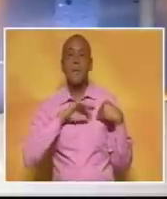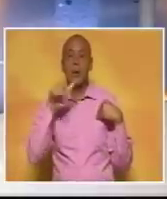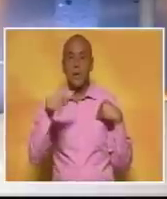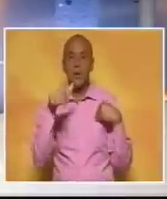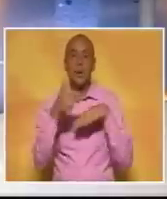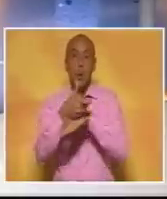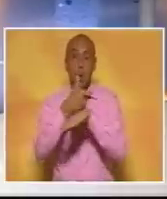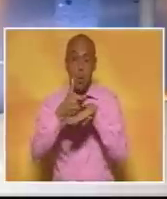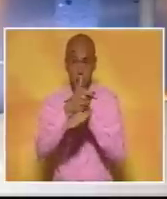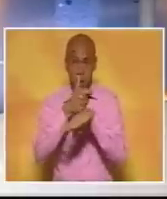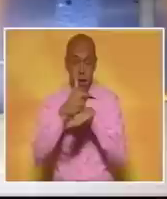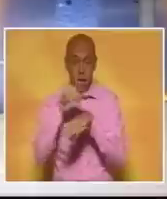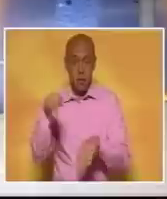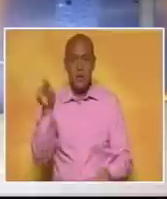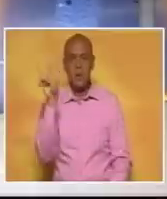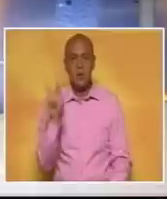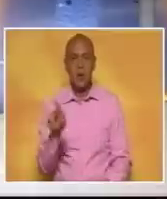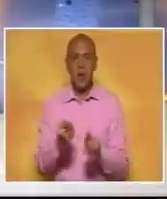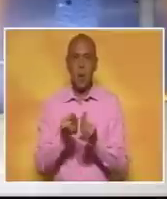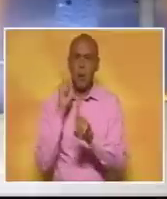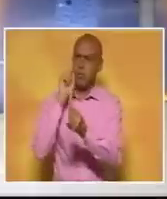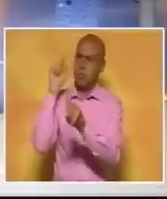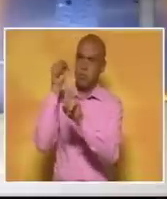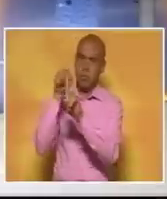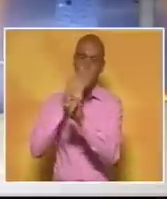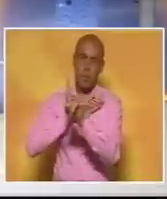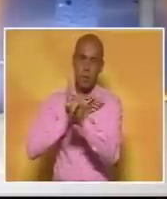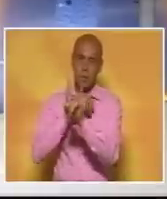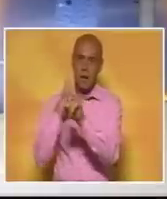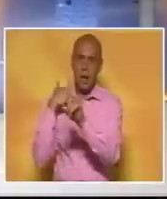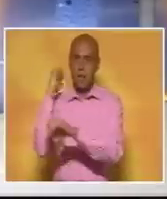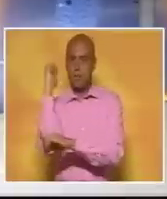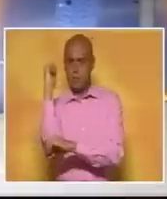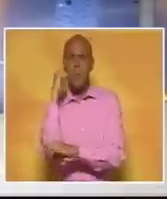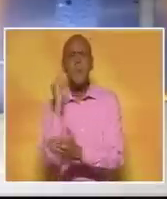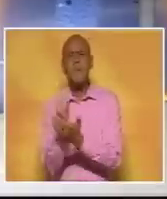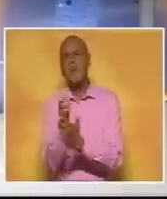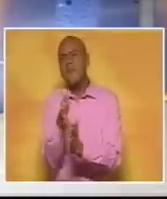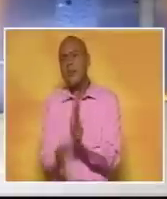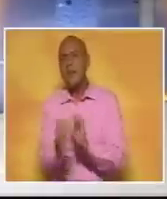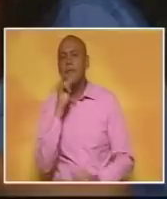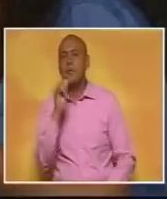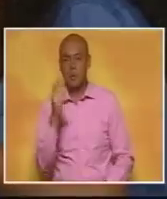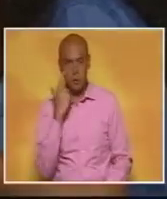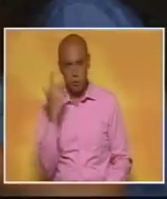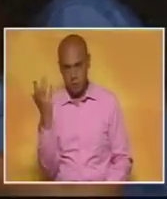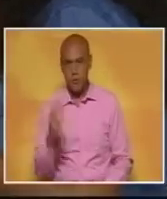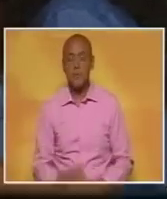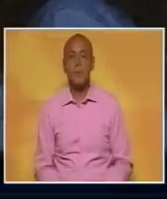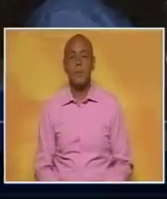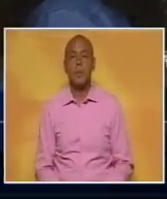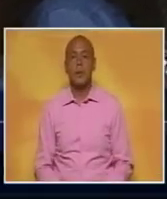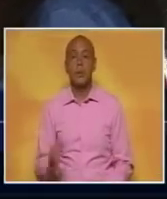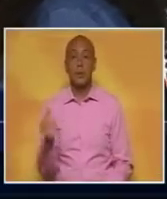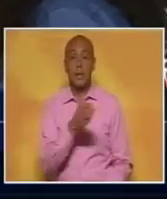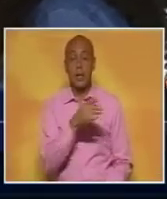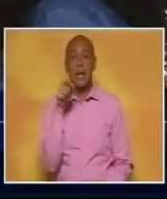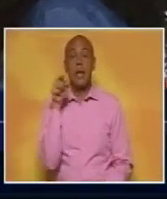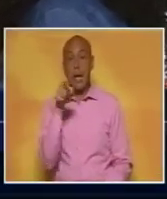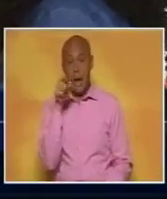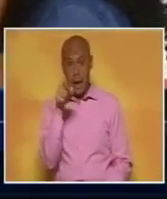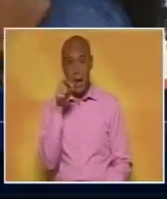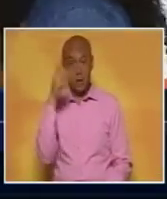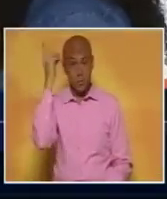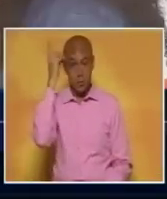sus funcionarios como objetivos militares. Rafael Aníbal Camacho nos tiene más detalles. Cabello rechazó además a que